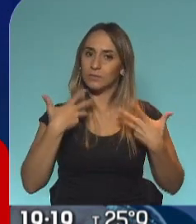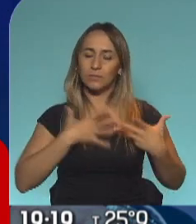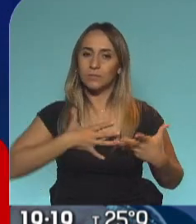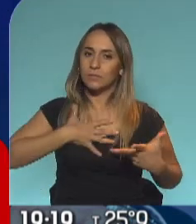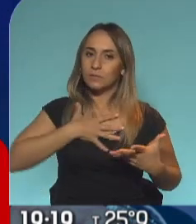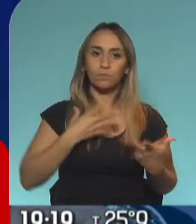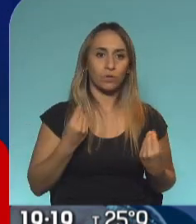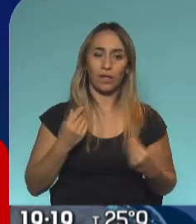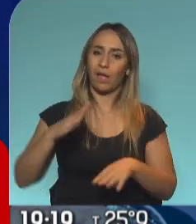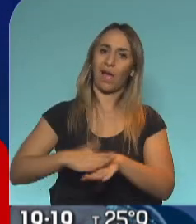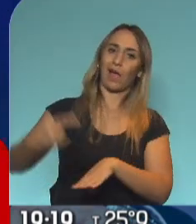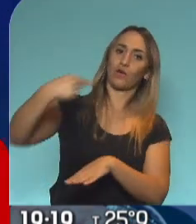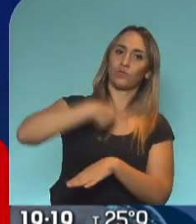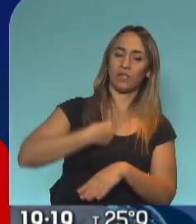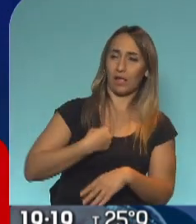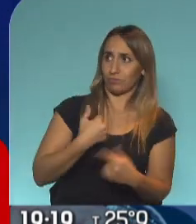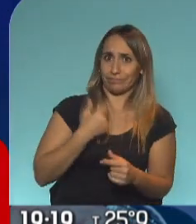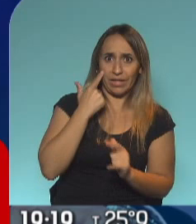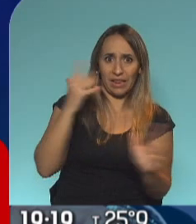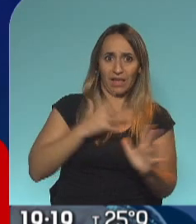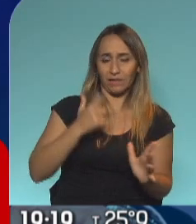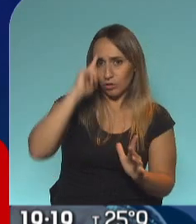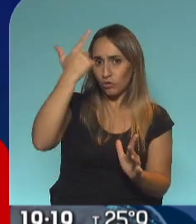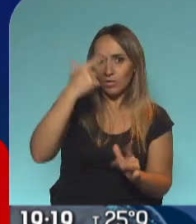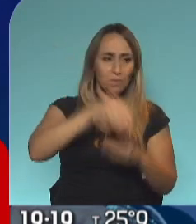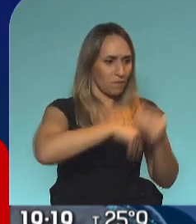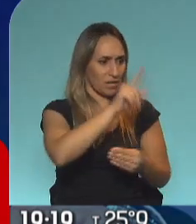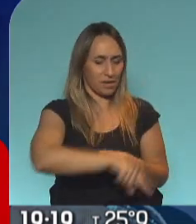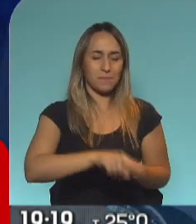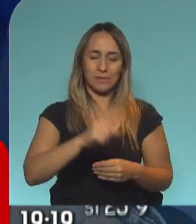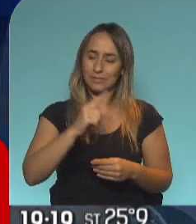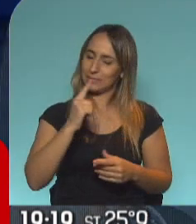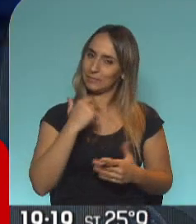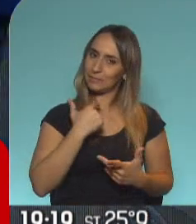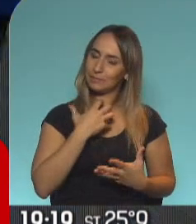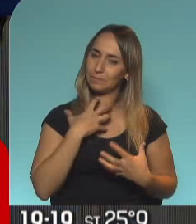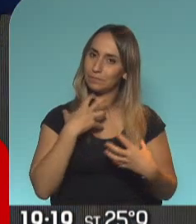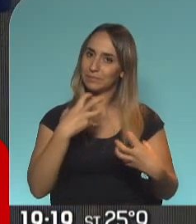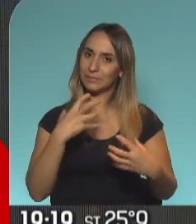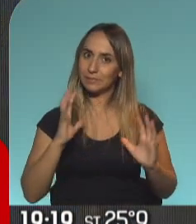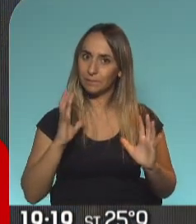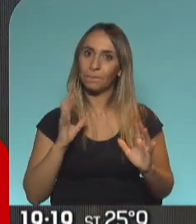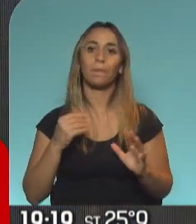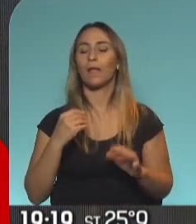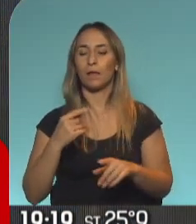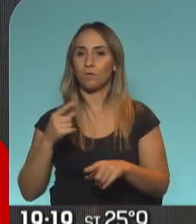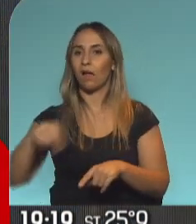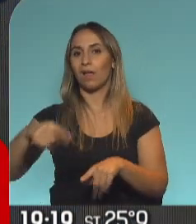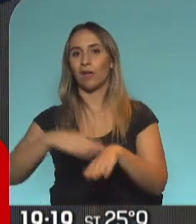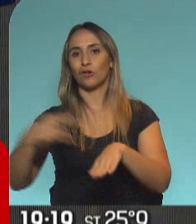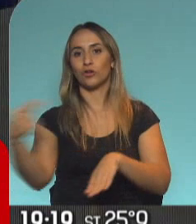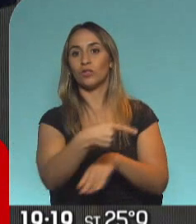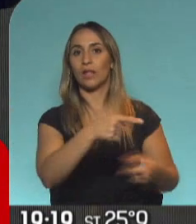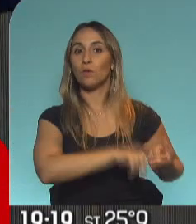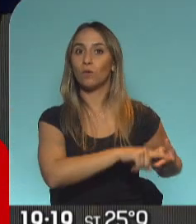de algo que no hicimos y a mi familia. Me parece que ahí también le pegaron un poco por debajo de la línea de flotación porque fue directo a su esposa y también,